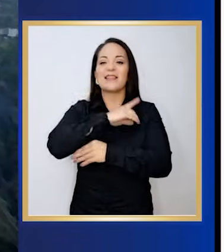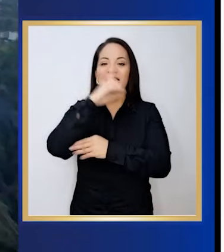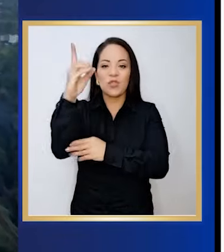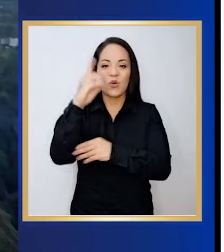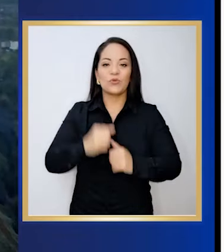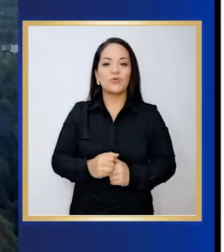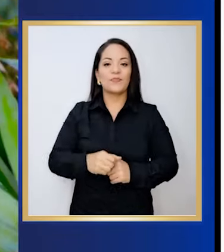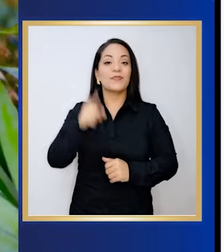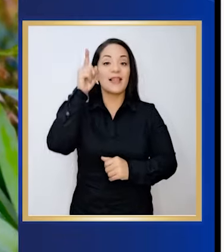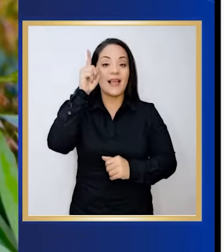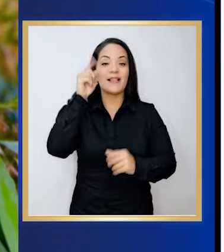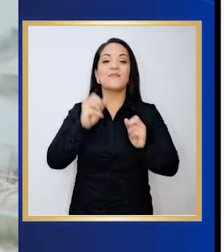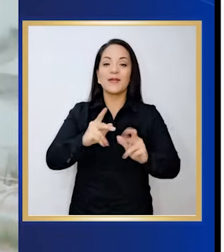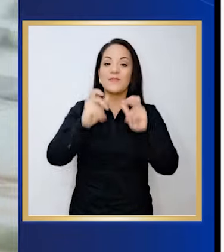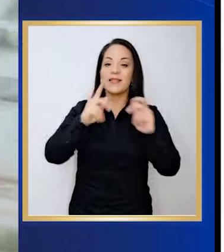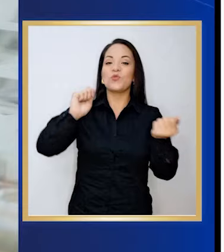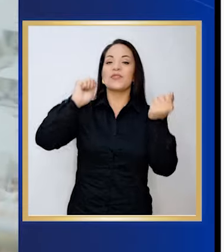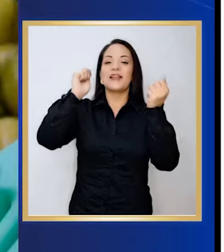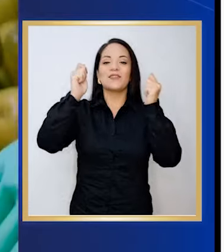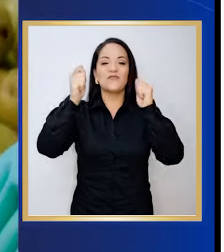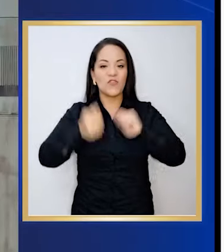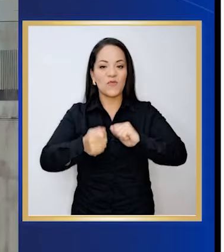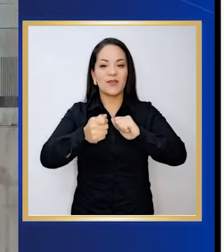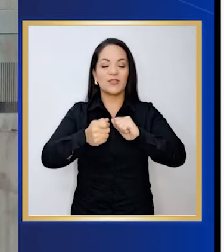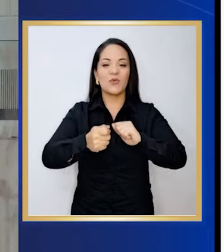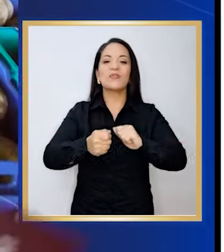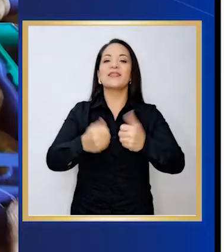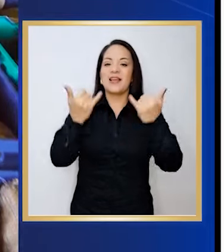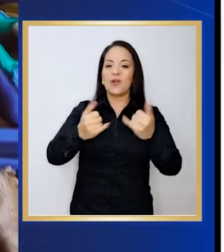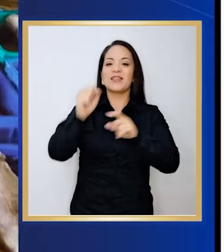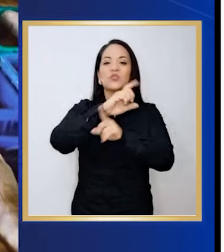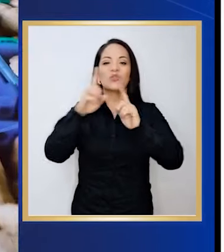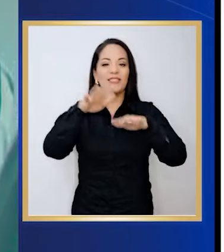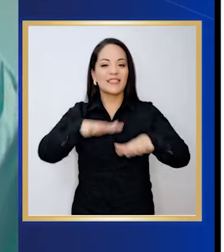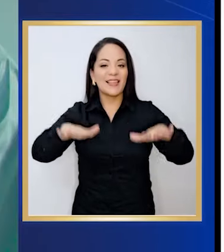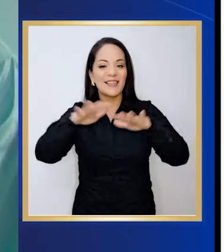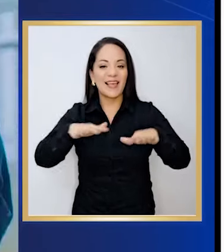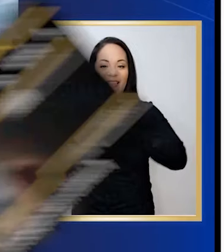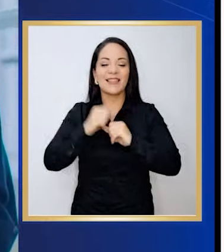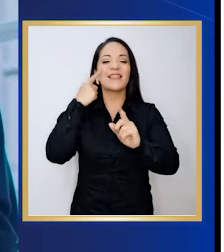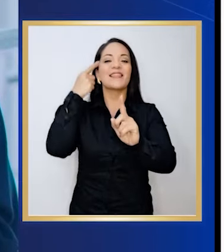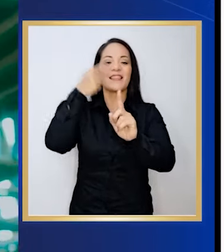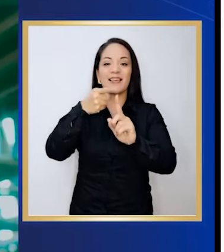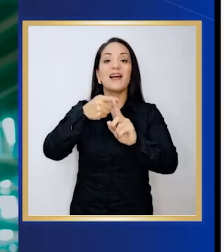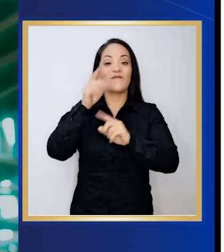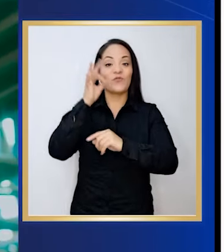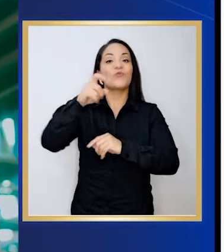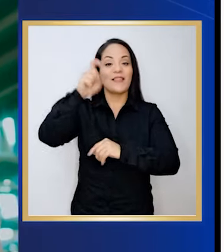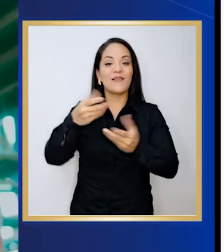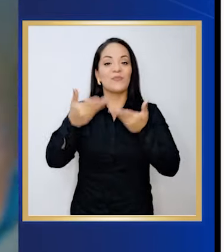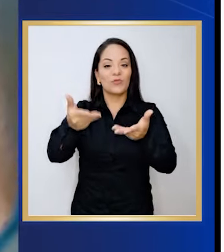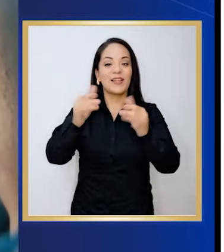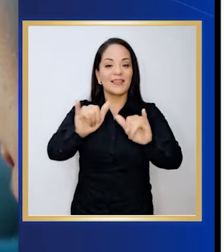nuestro Dios que está permitiendo la transformación de esta sociedad Hacia donde